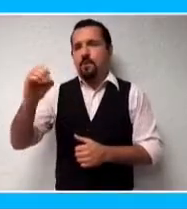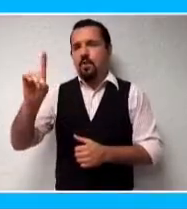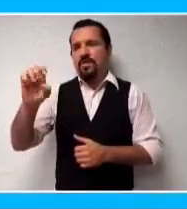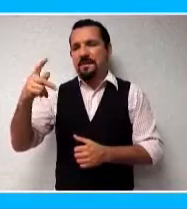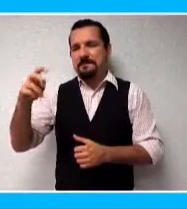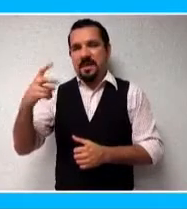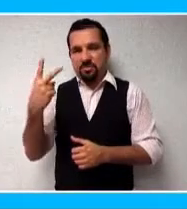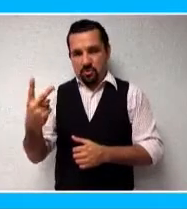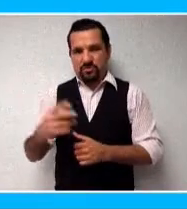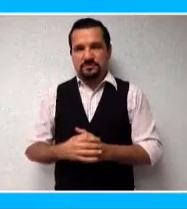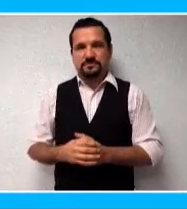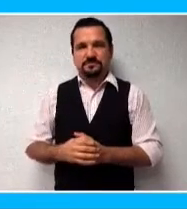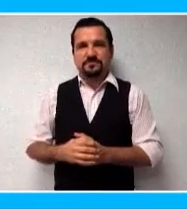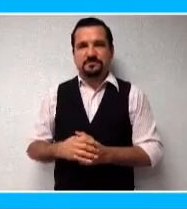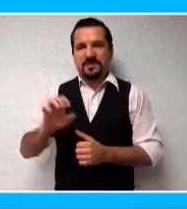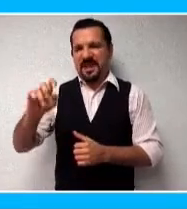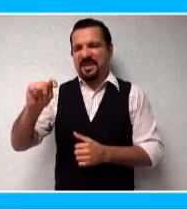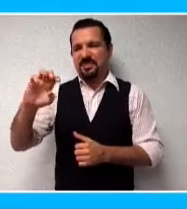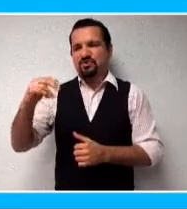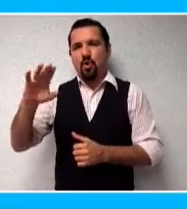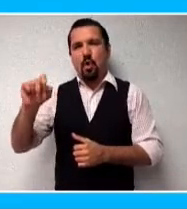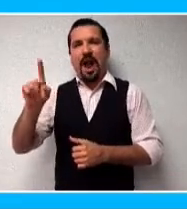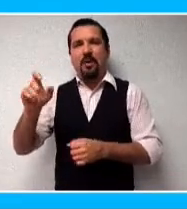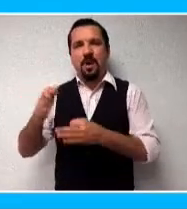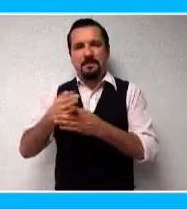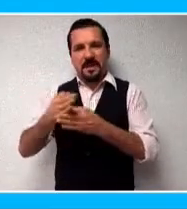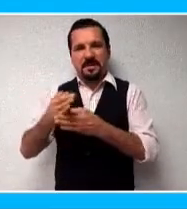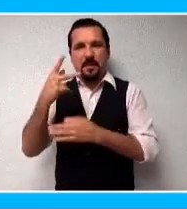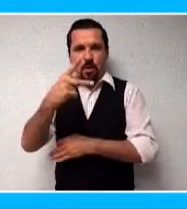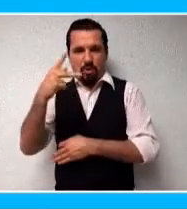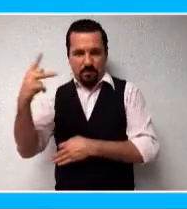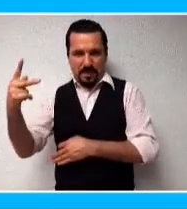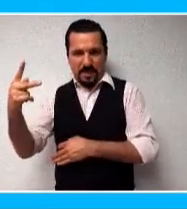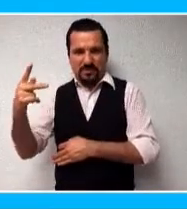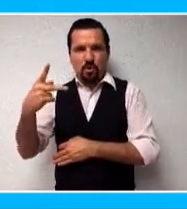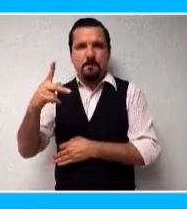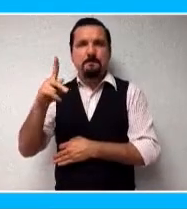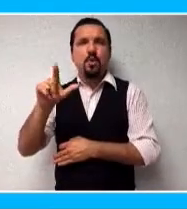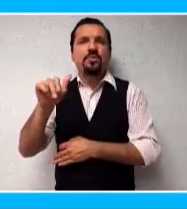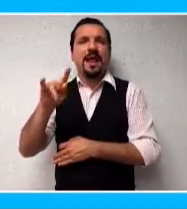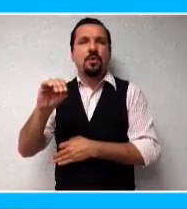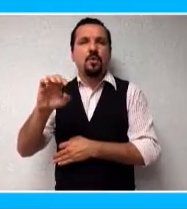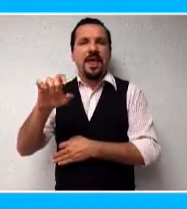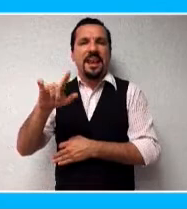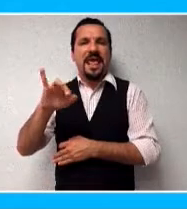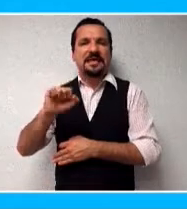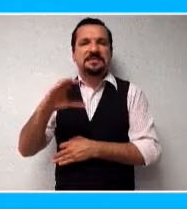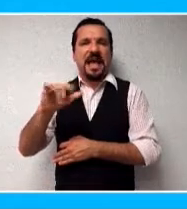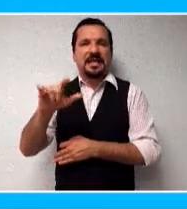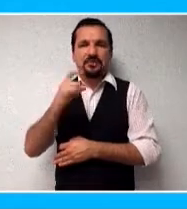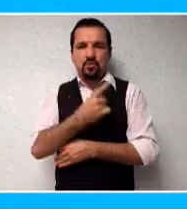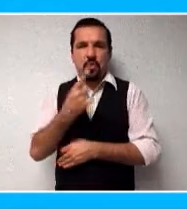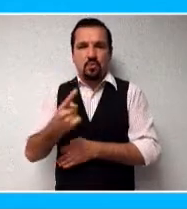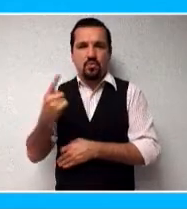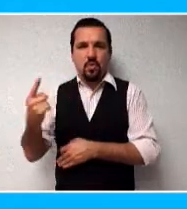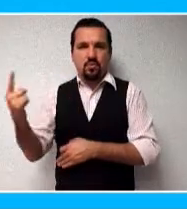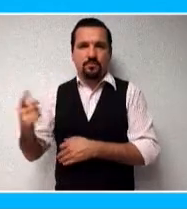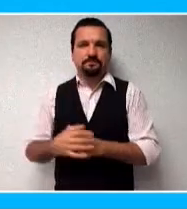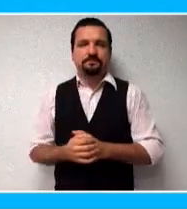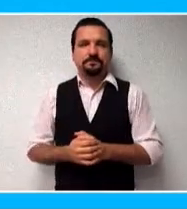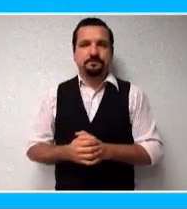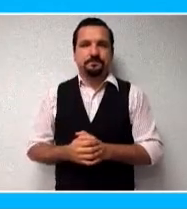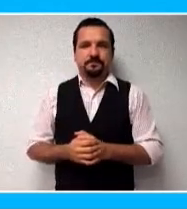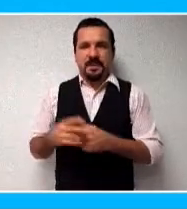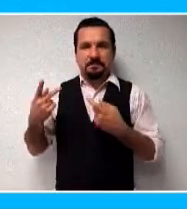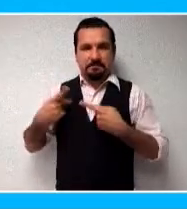28 ojo agua prieta puerto peñasco y general plutarco elías calles con un caso cada uno los